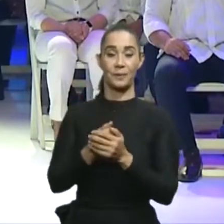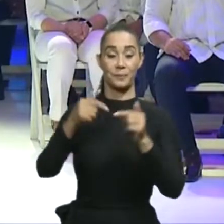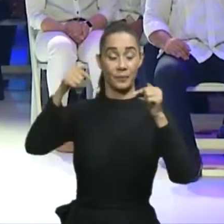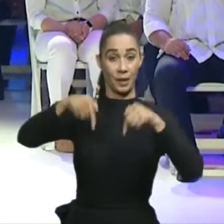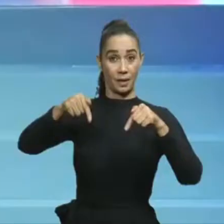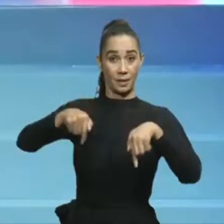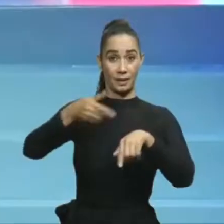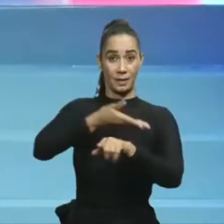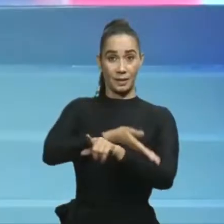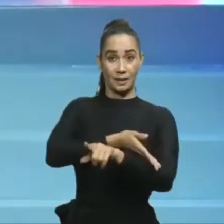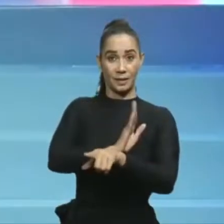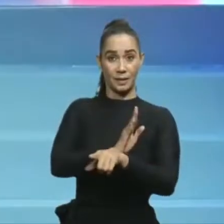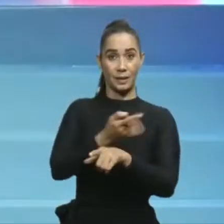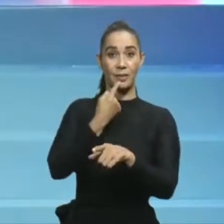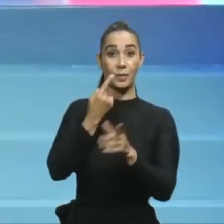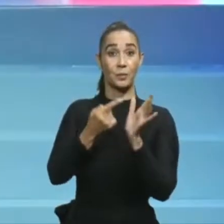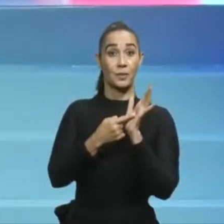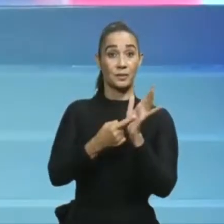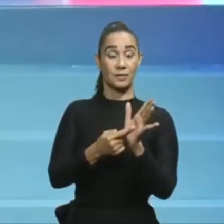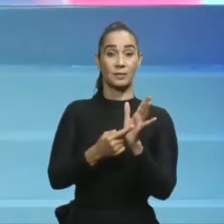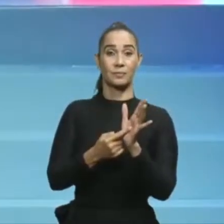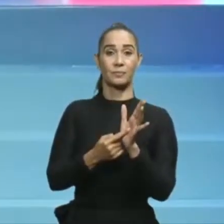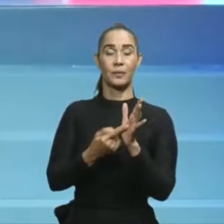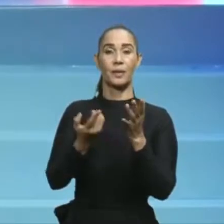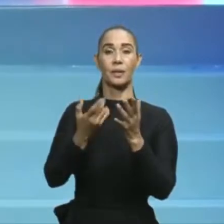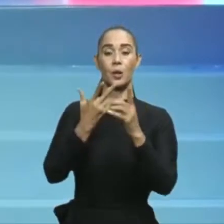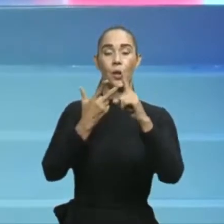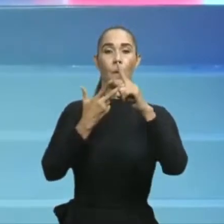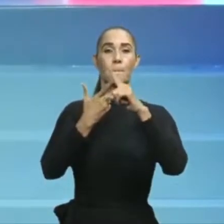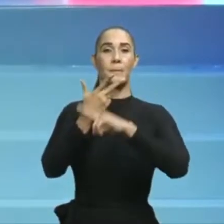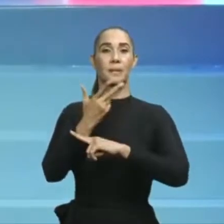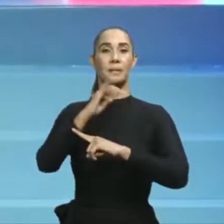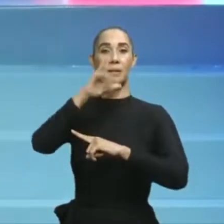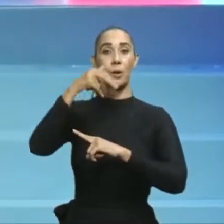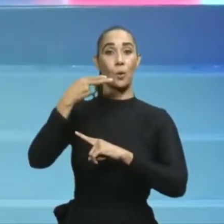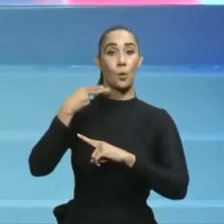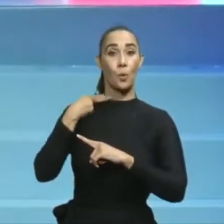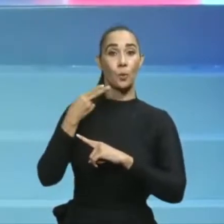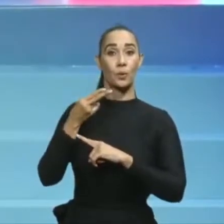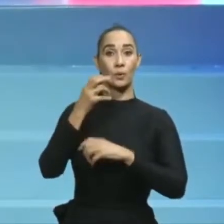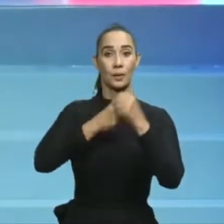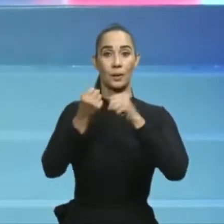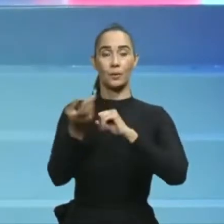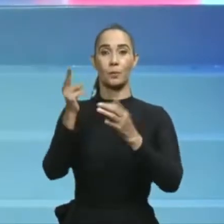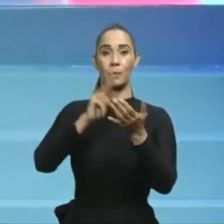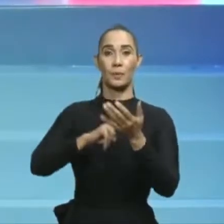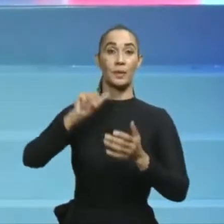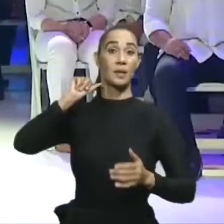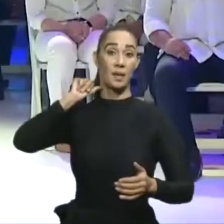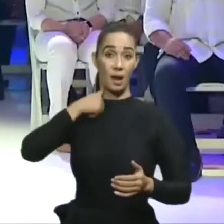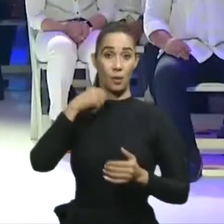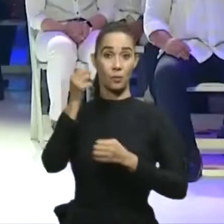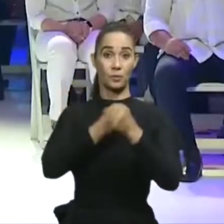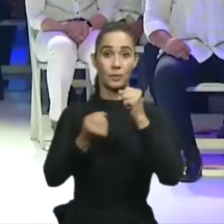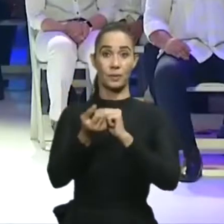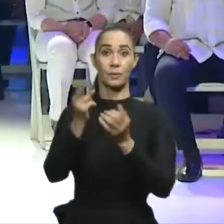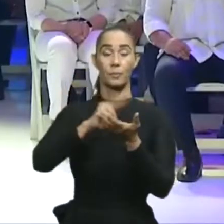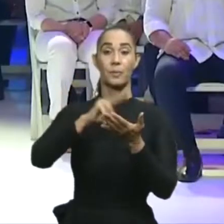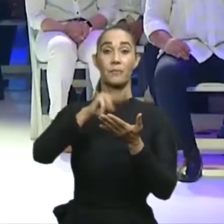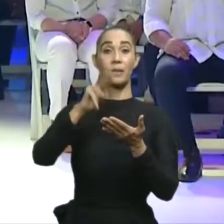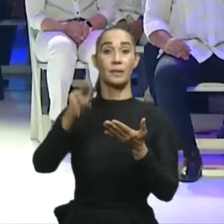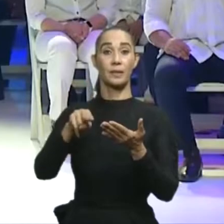esta línea debo destacar que entre los meses de junio del 2021 y agosto del 2022